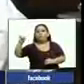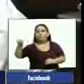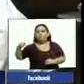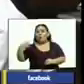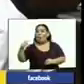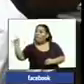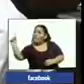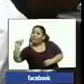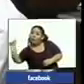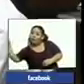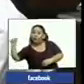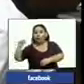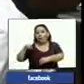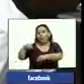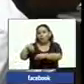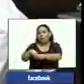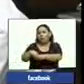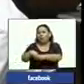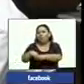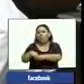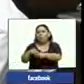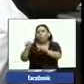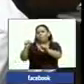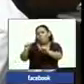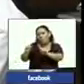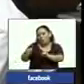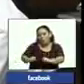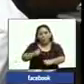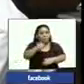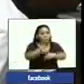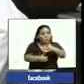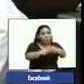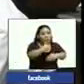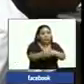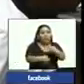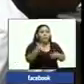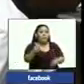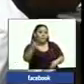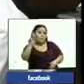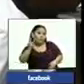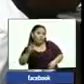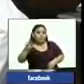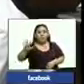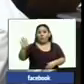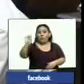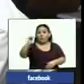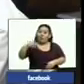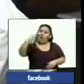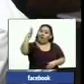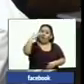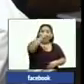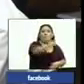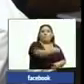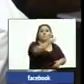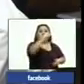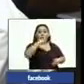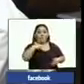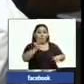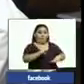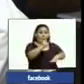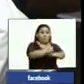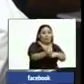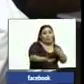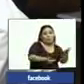Prestó dinero, y hoy para que pueda hacer sus trámites, le piden que el 25% que le entregaron para poner su